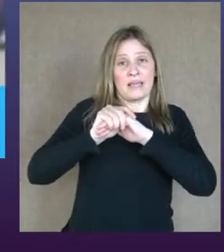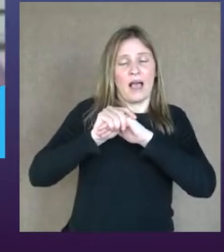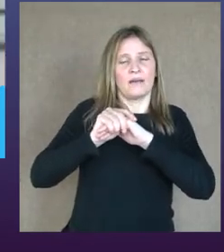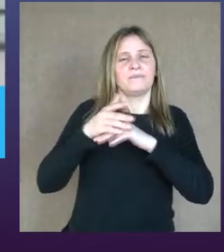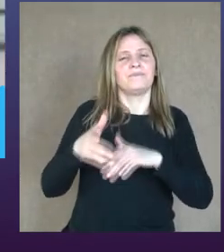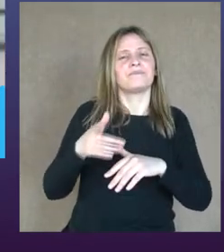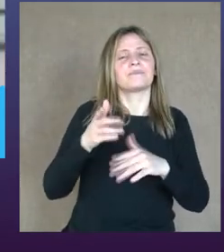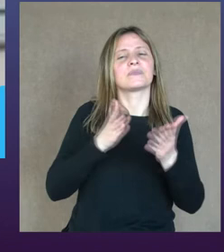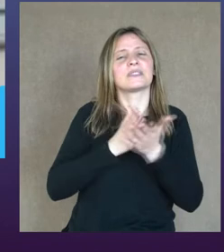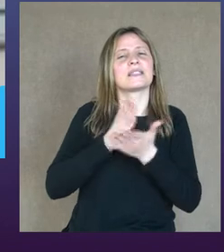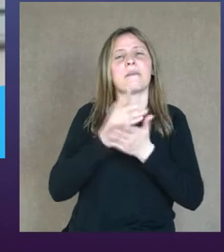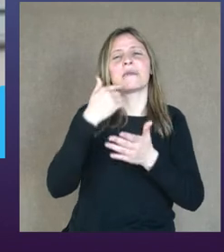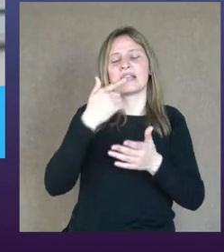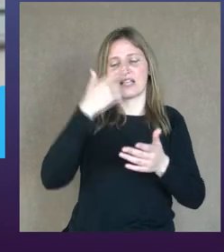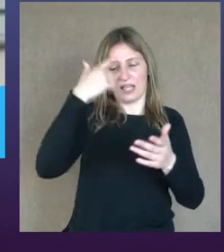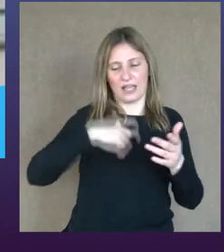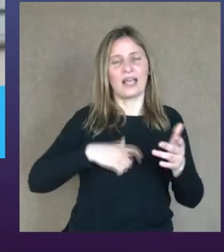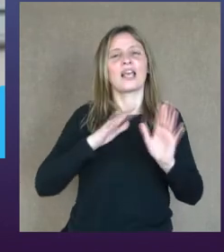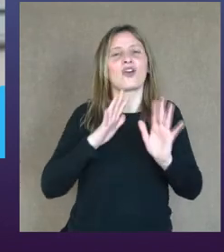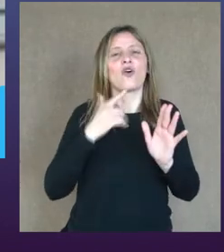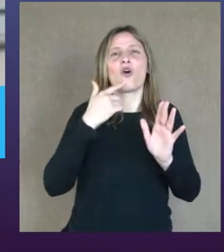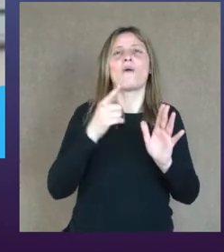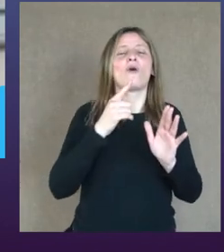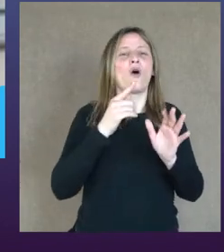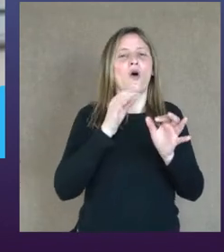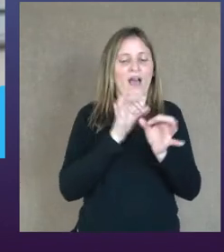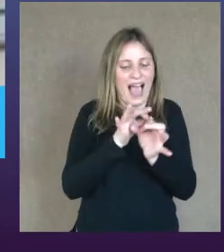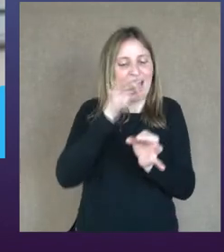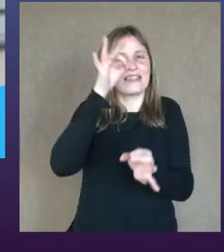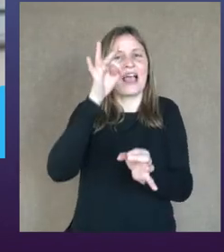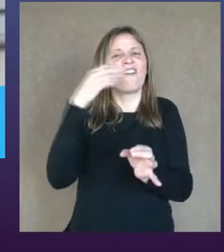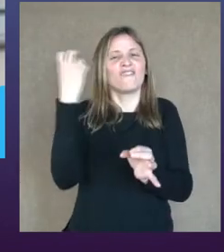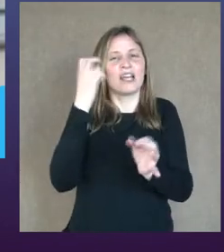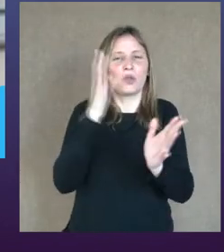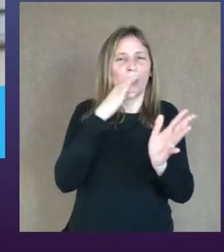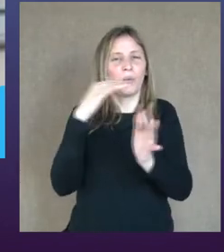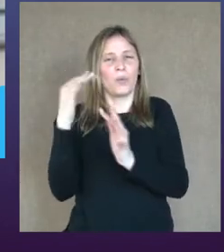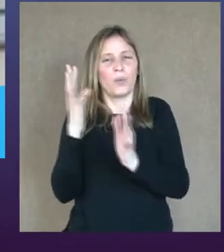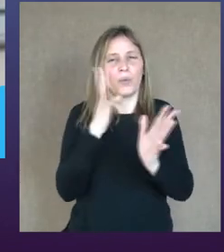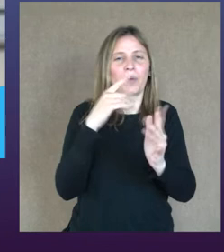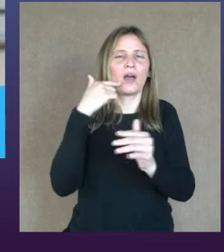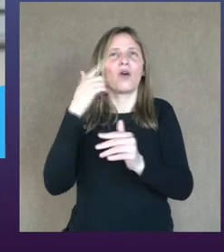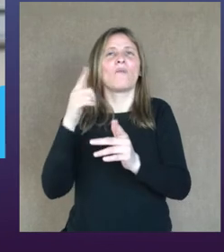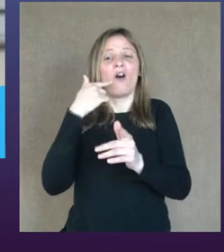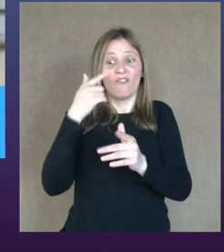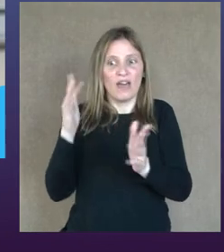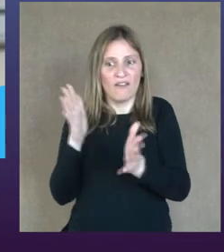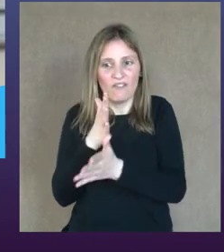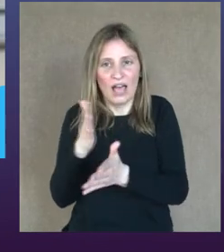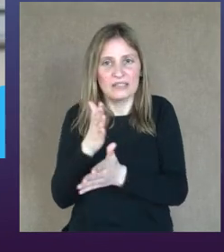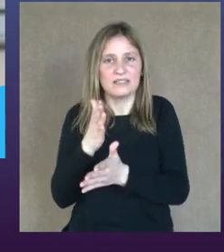Que decía Mozart, que somos cañas que el viento sopla, ¿no? Es como en algún punto ir hacia ese vacío y